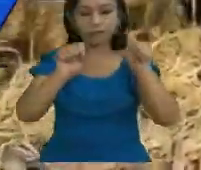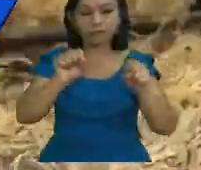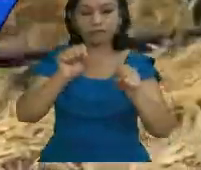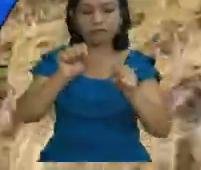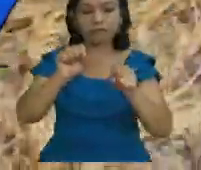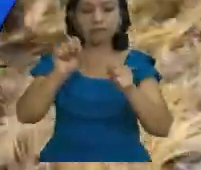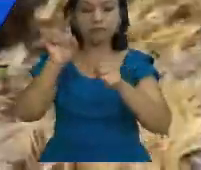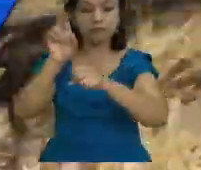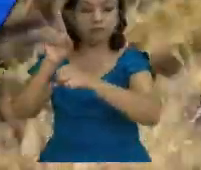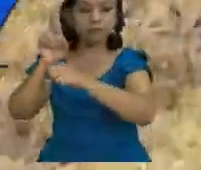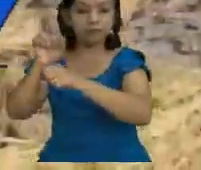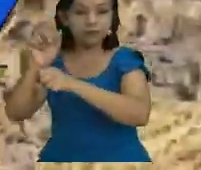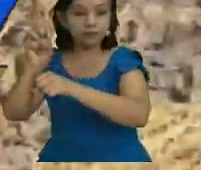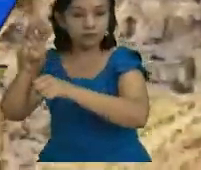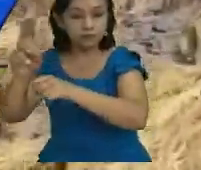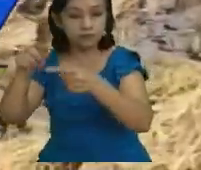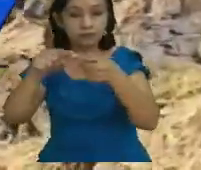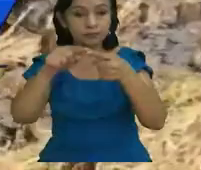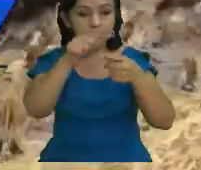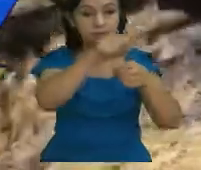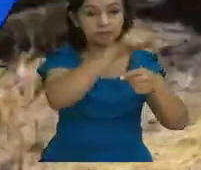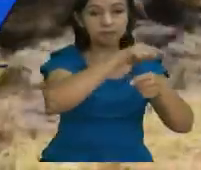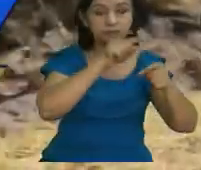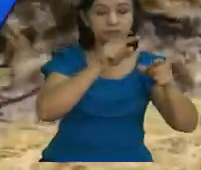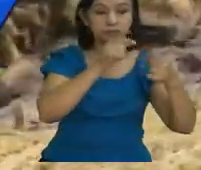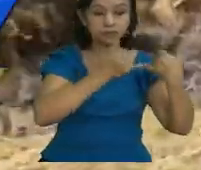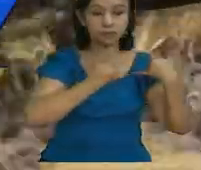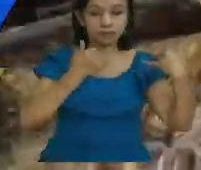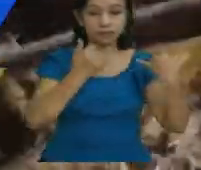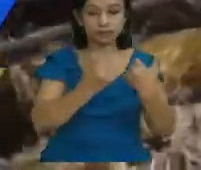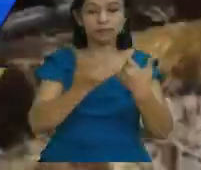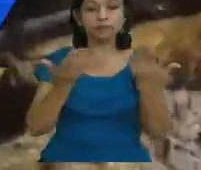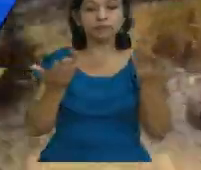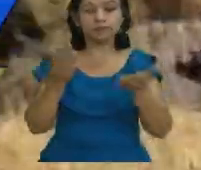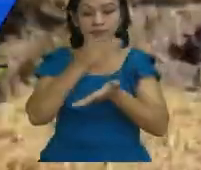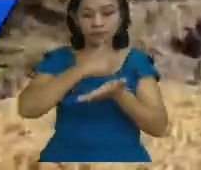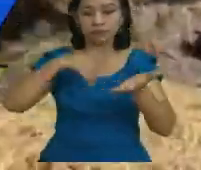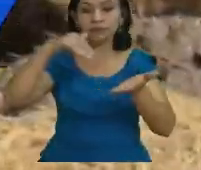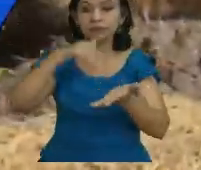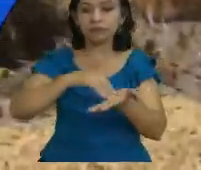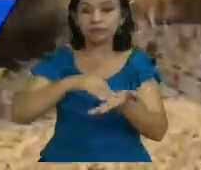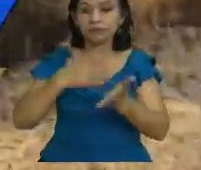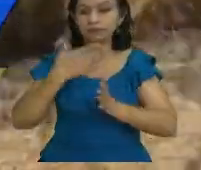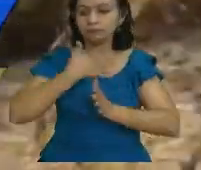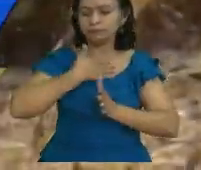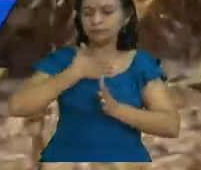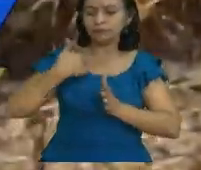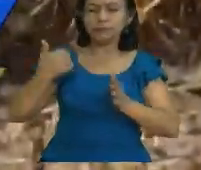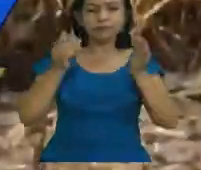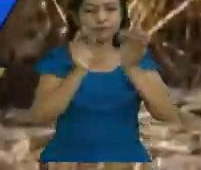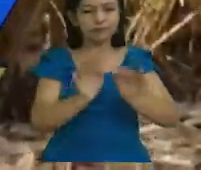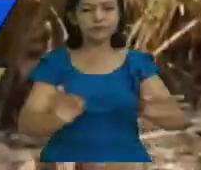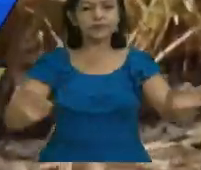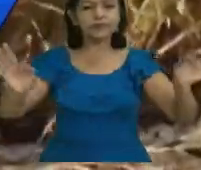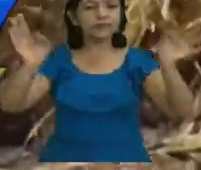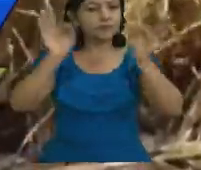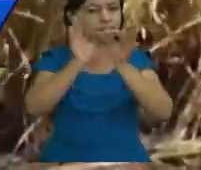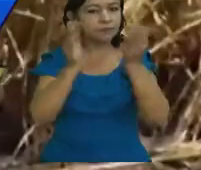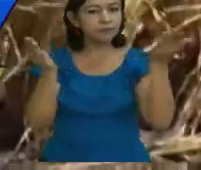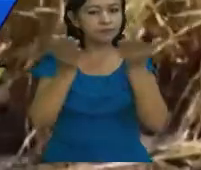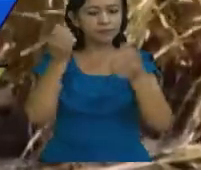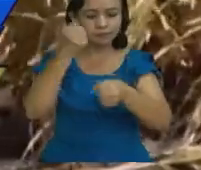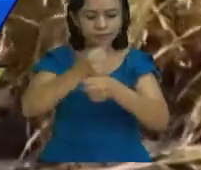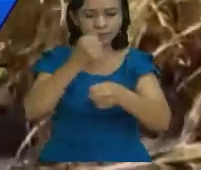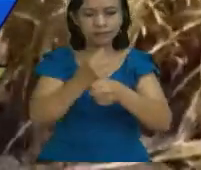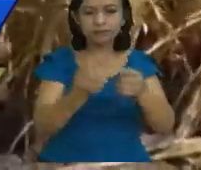Rama, el centro que acabamos de inaugurar en Cucarajil y el instituto aquí, el edificio central. Han sido mejoras significativas con condiciones realmente